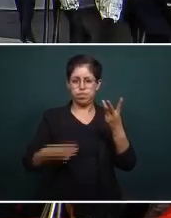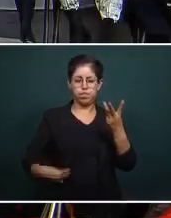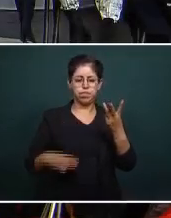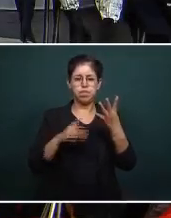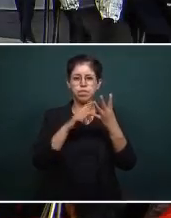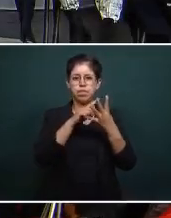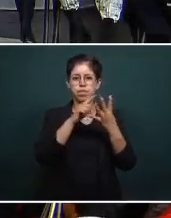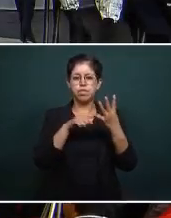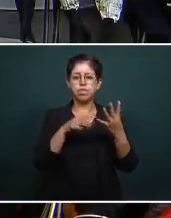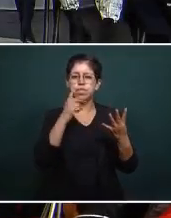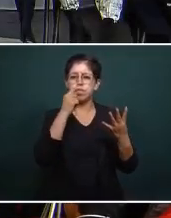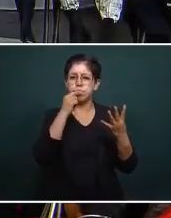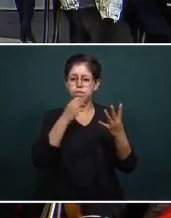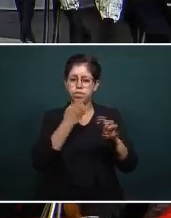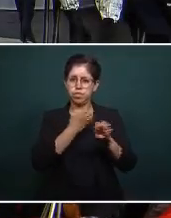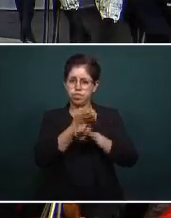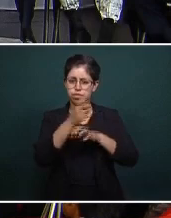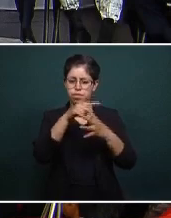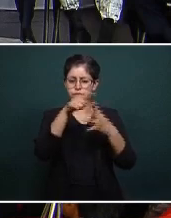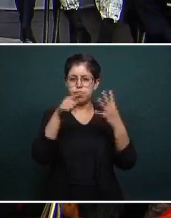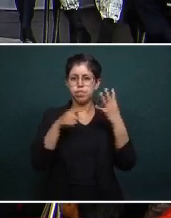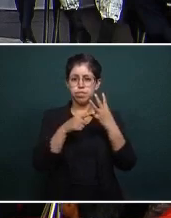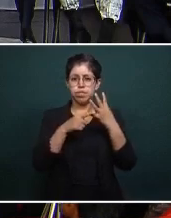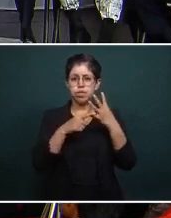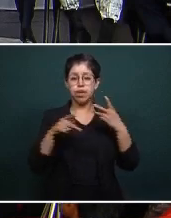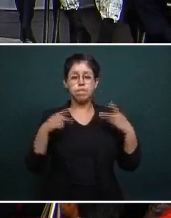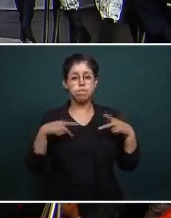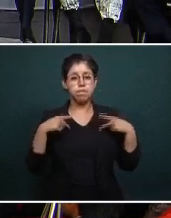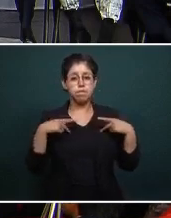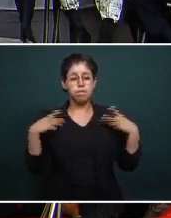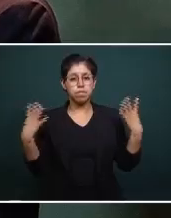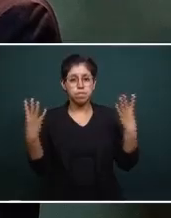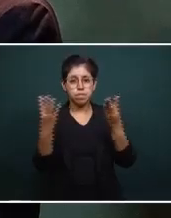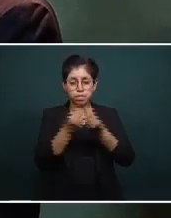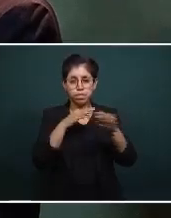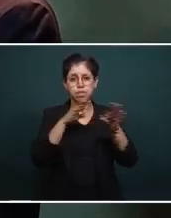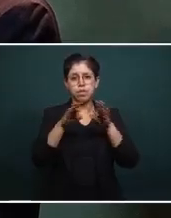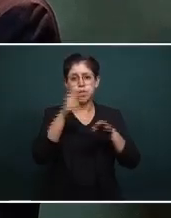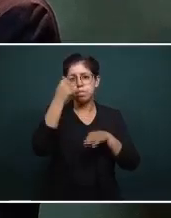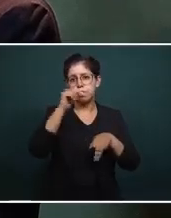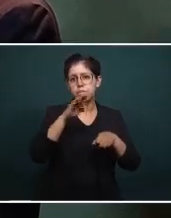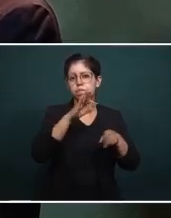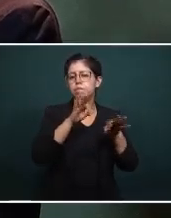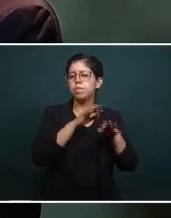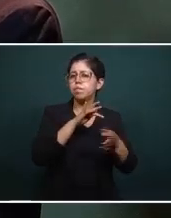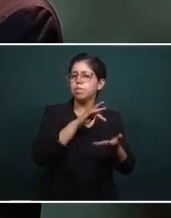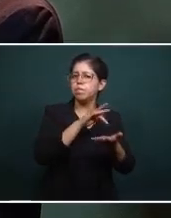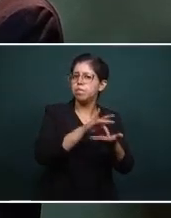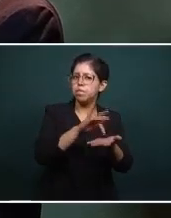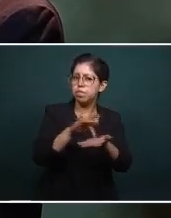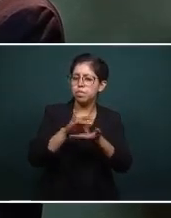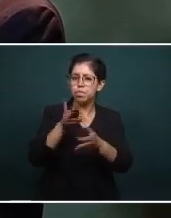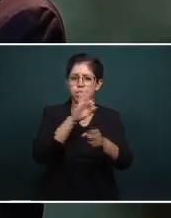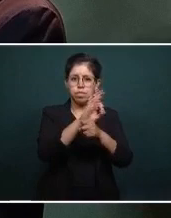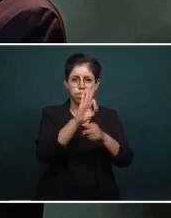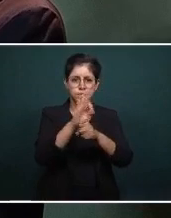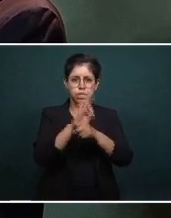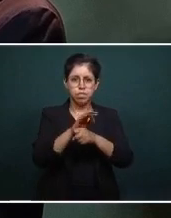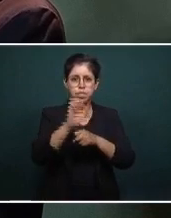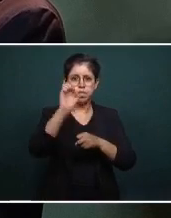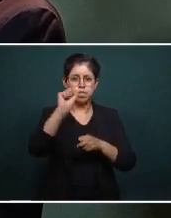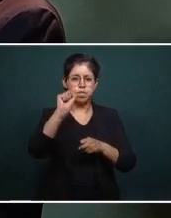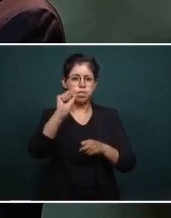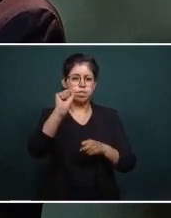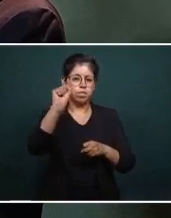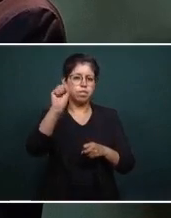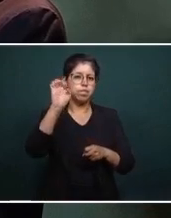Guardia. Tenemos en total con lo que es Sedena, la